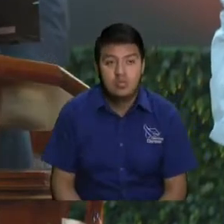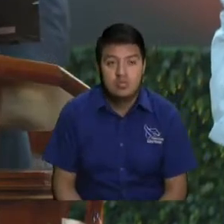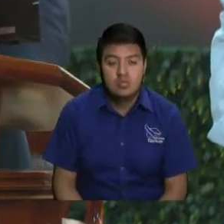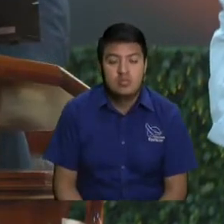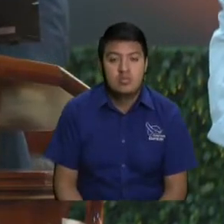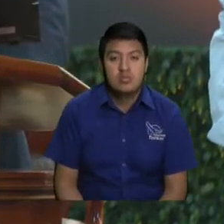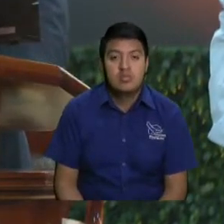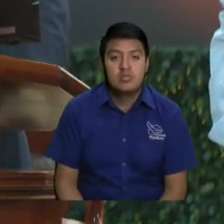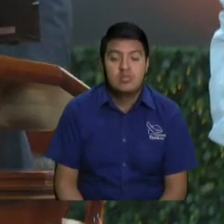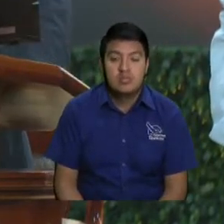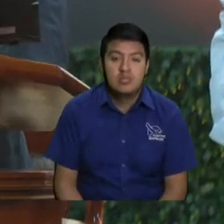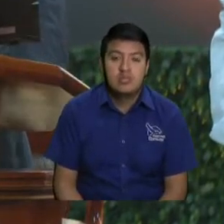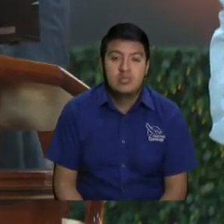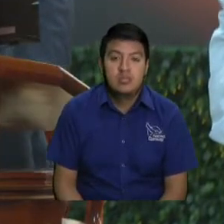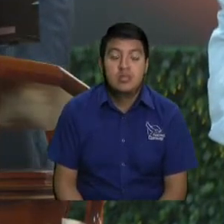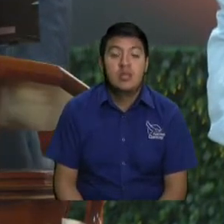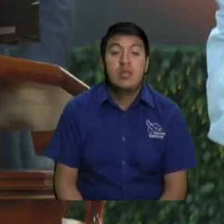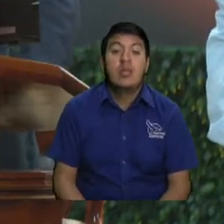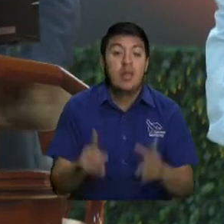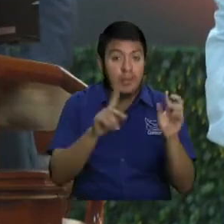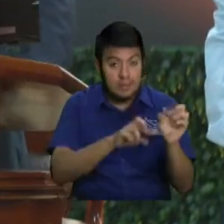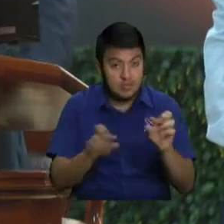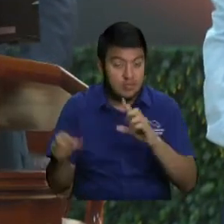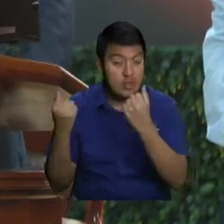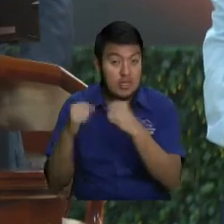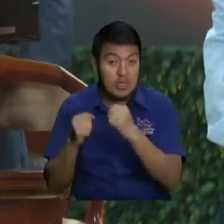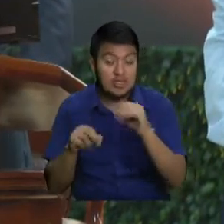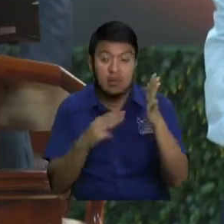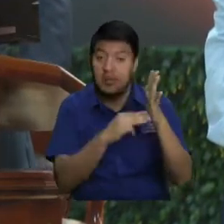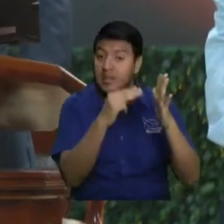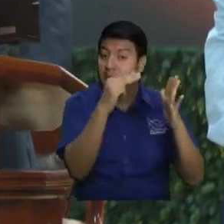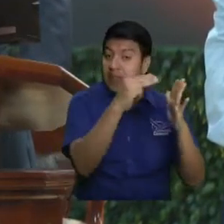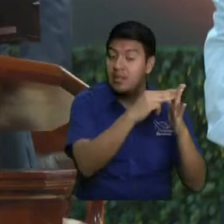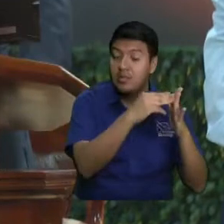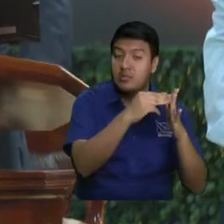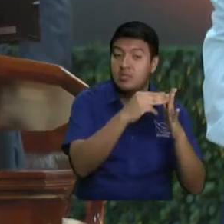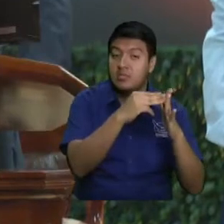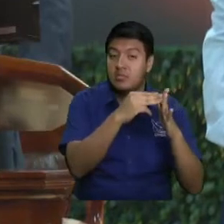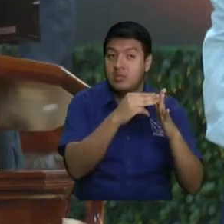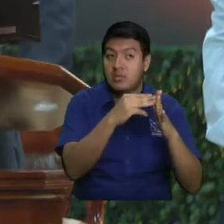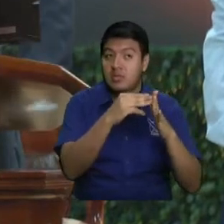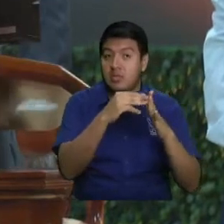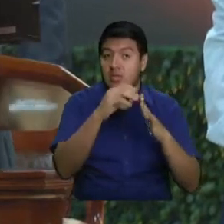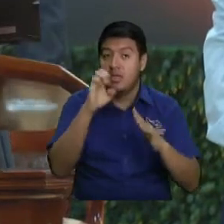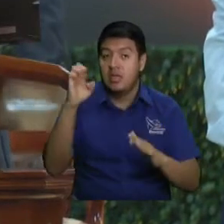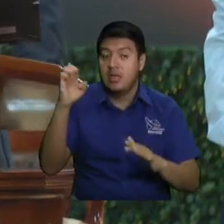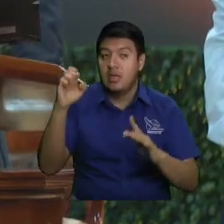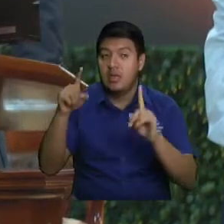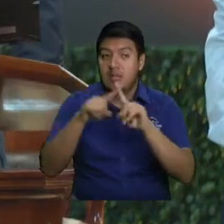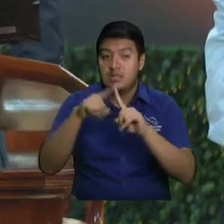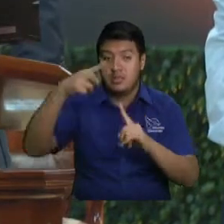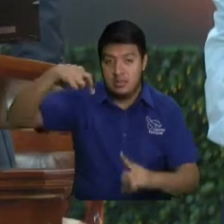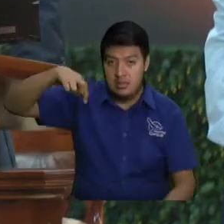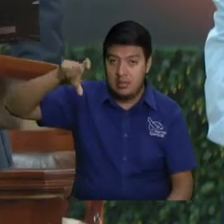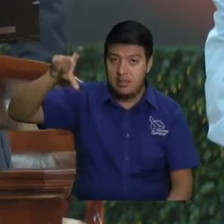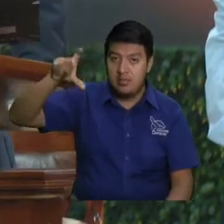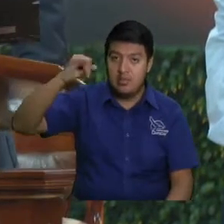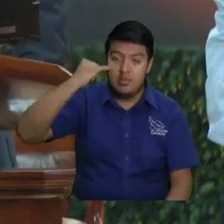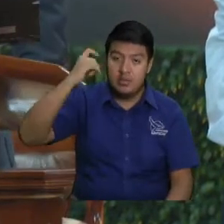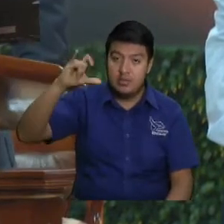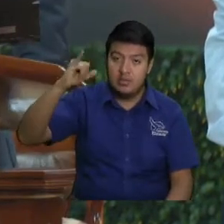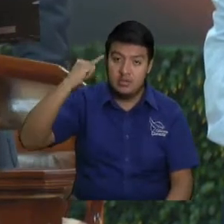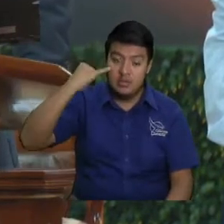acabo de decir. El que cumple mandamientos explícitos obedece las órdenes de Dios.